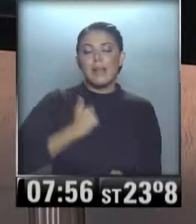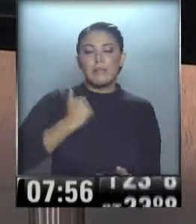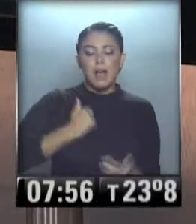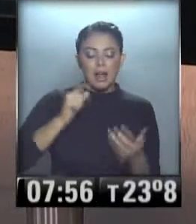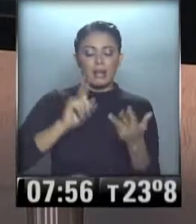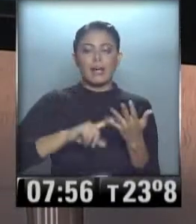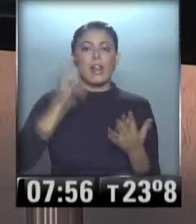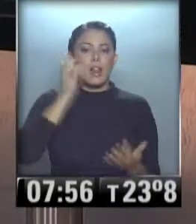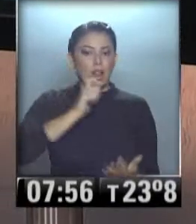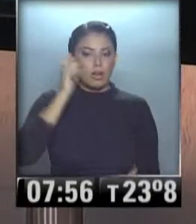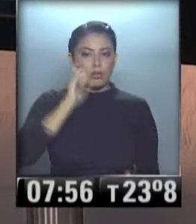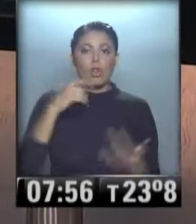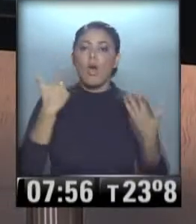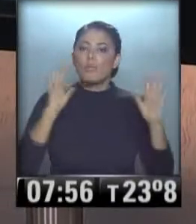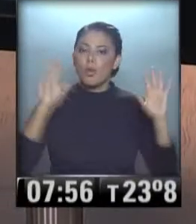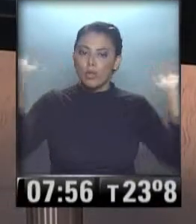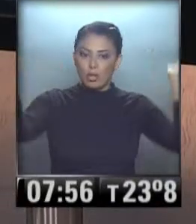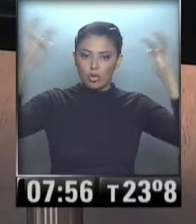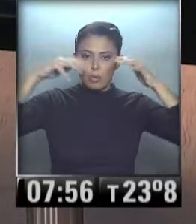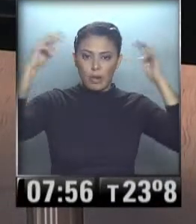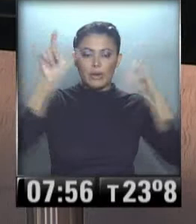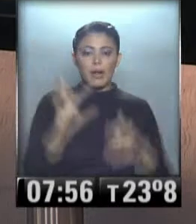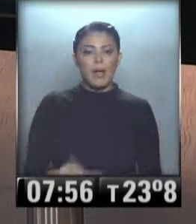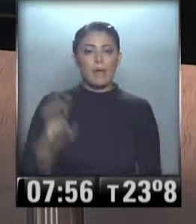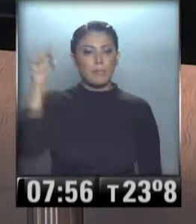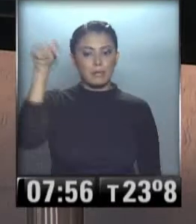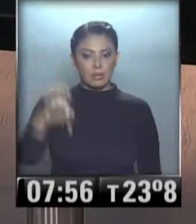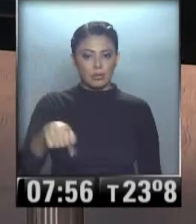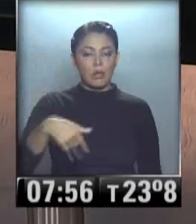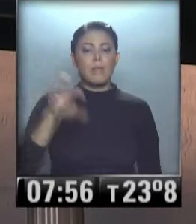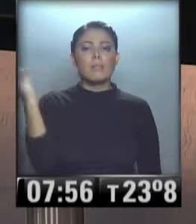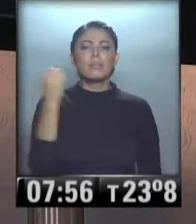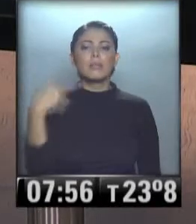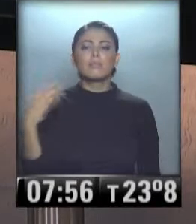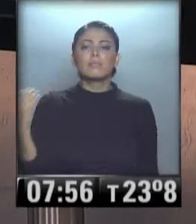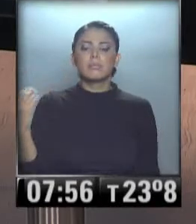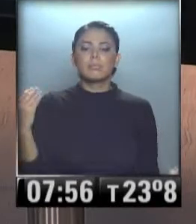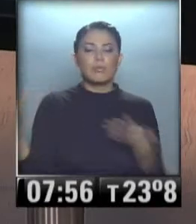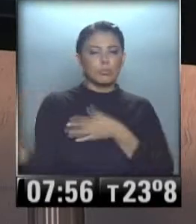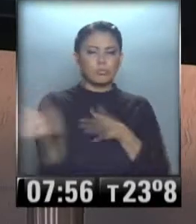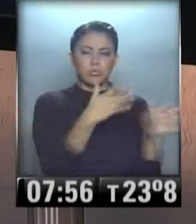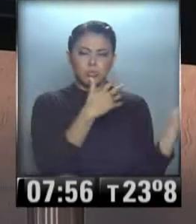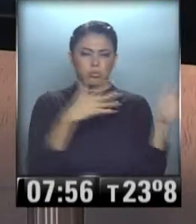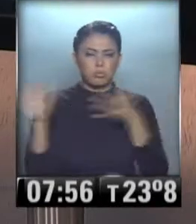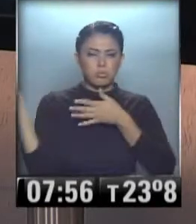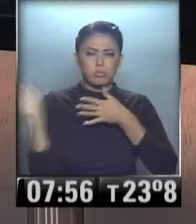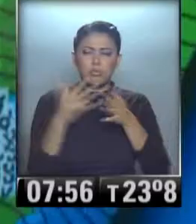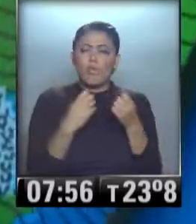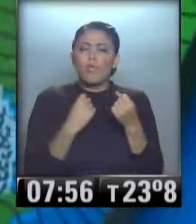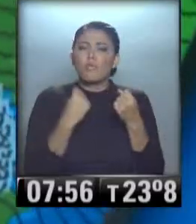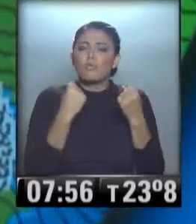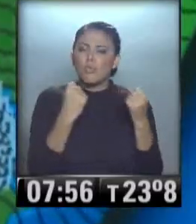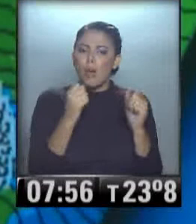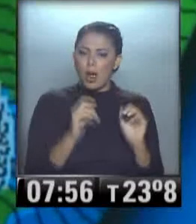la probabilidad de lluvias, y en la región patagónica lo más destacado va a ser el viento que va a soplar con muchas,